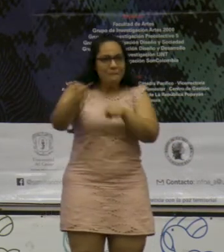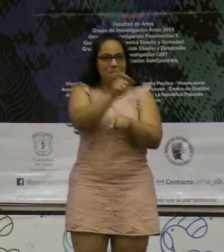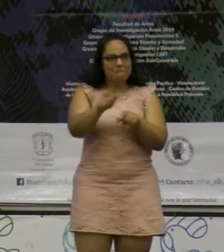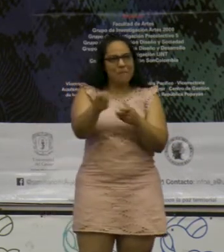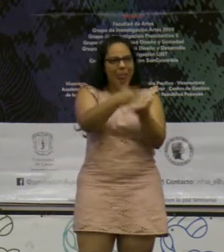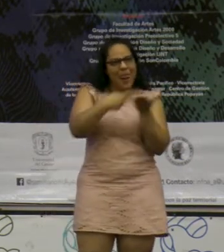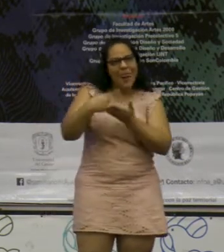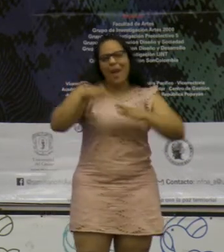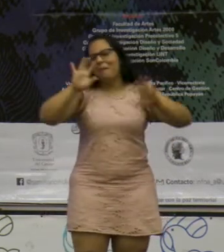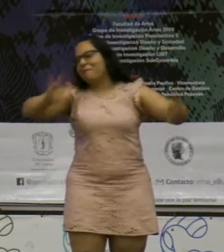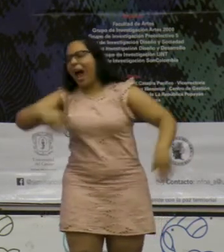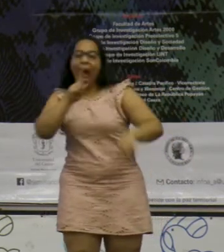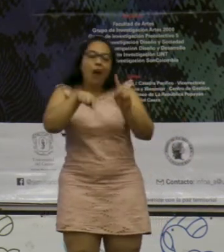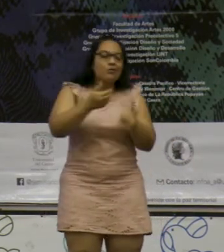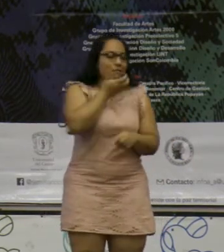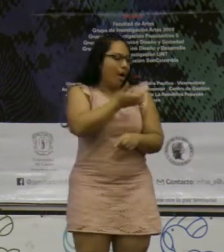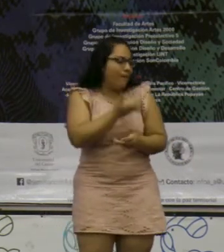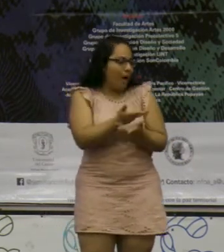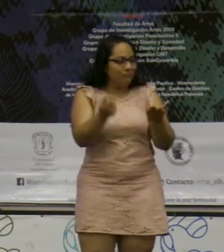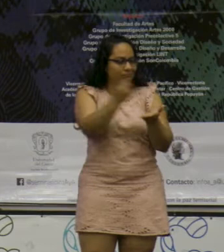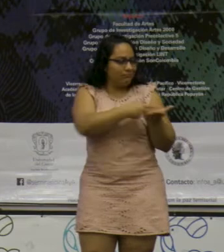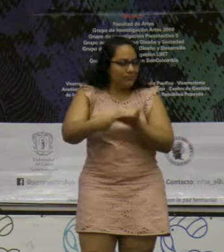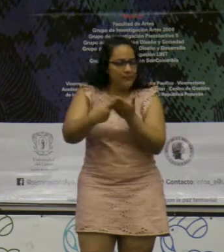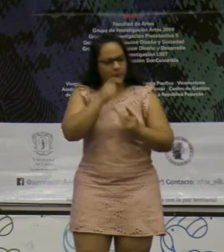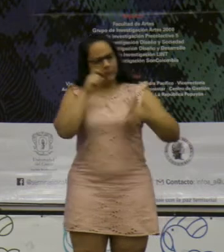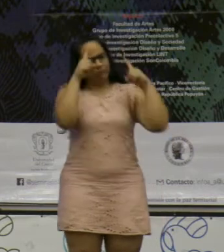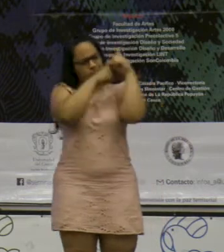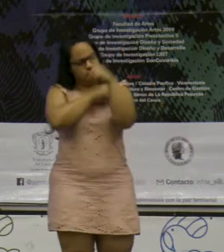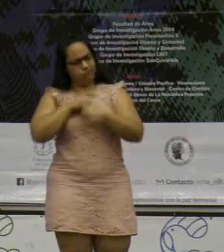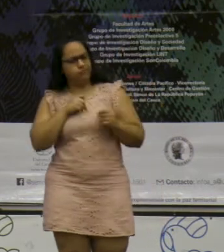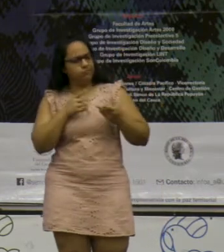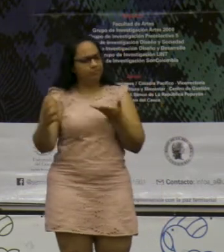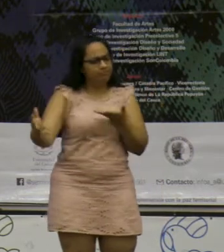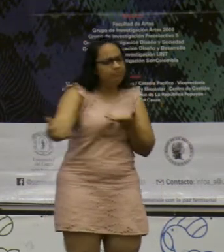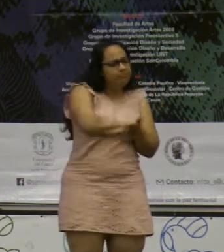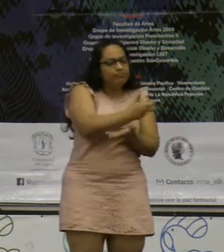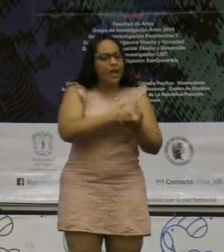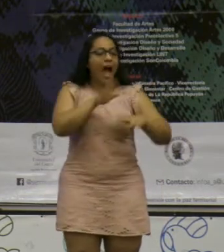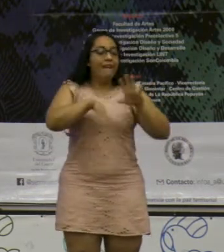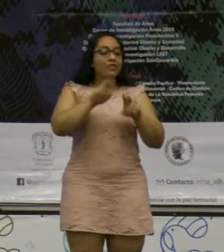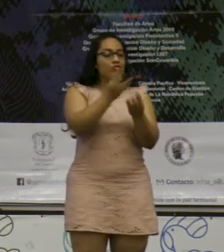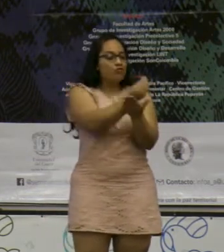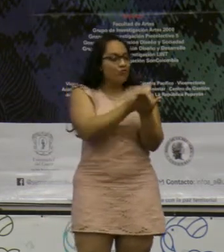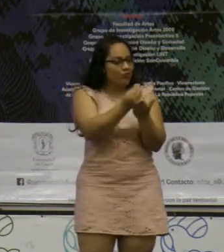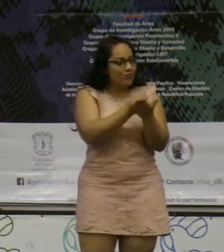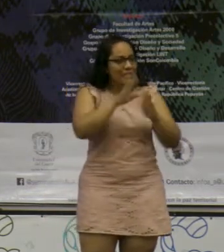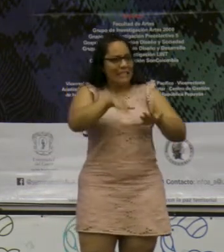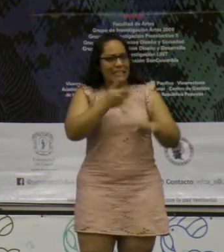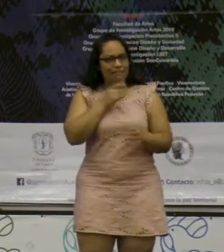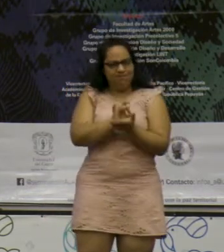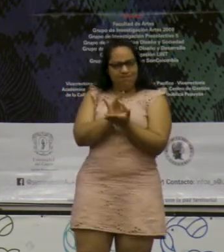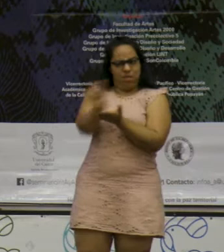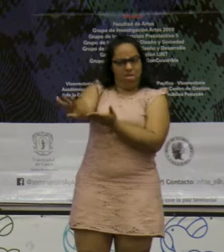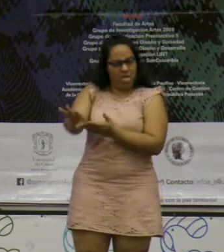interesantes, que yo podría analizar de la siguiente manera. A veces el diseño gráfico es tan perro con la